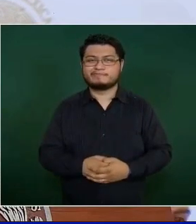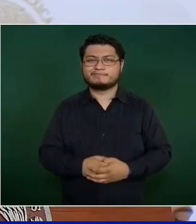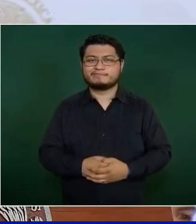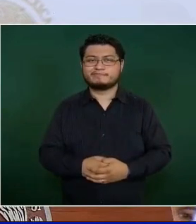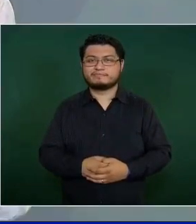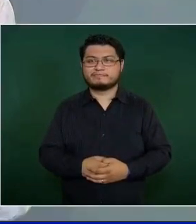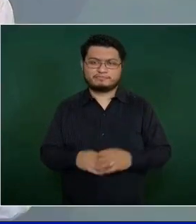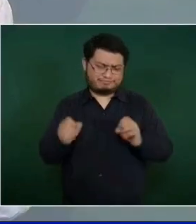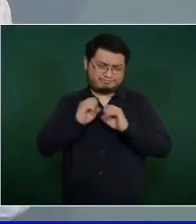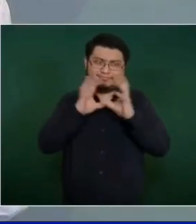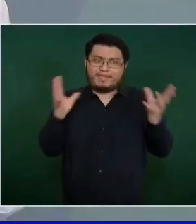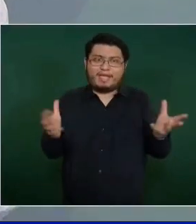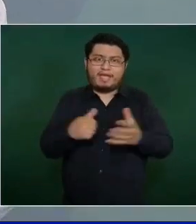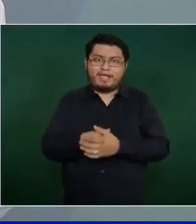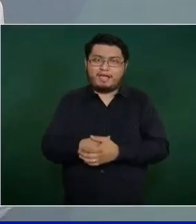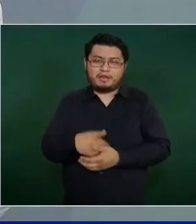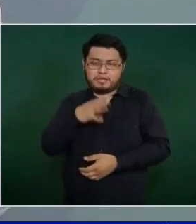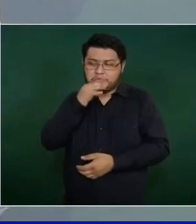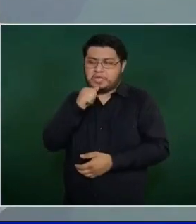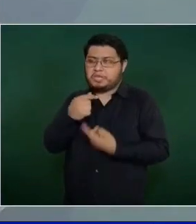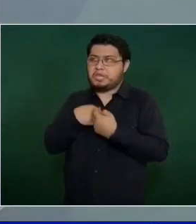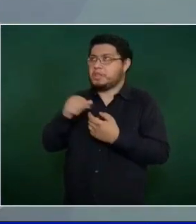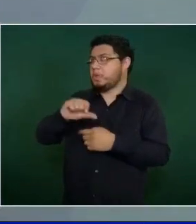Desde luego.